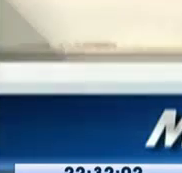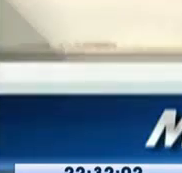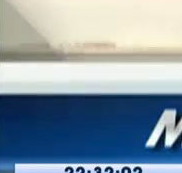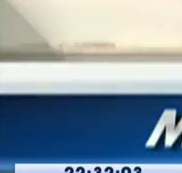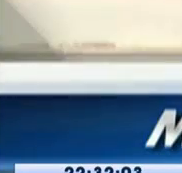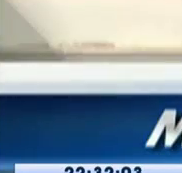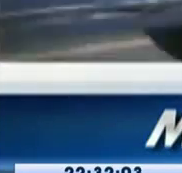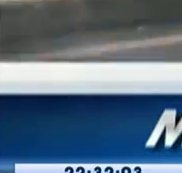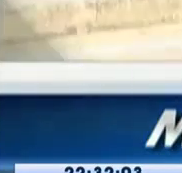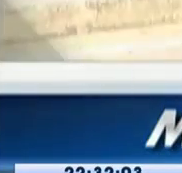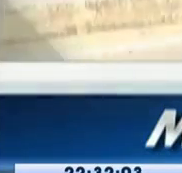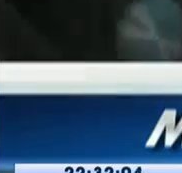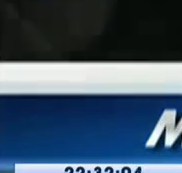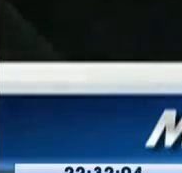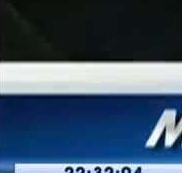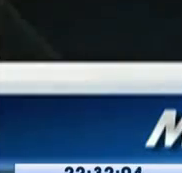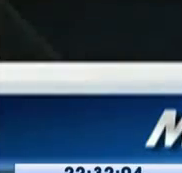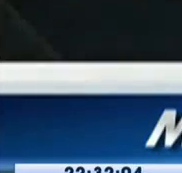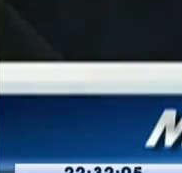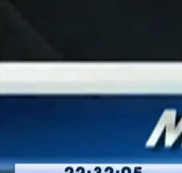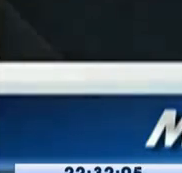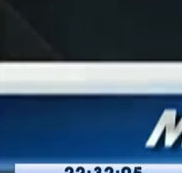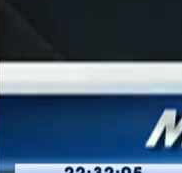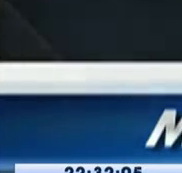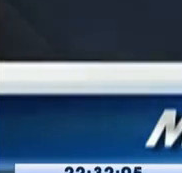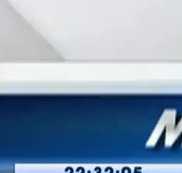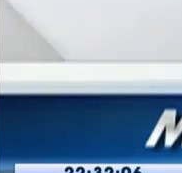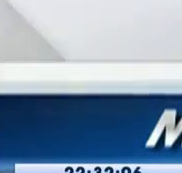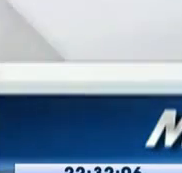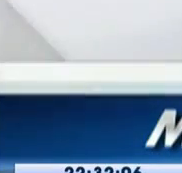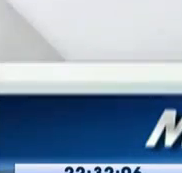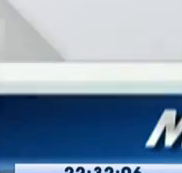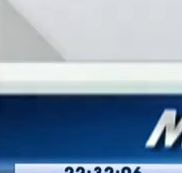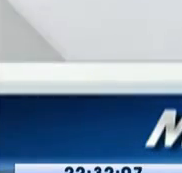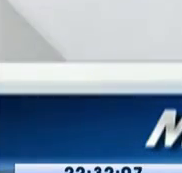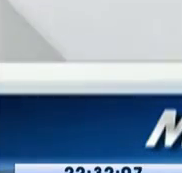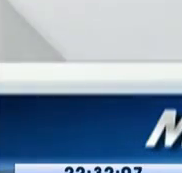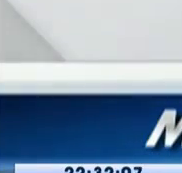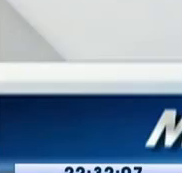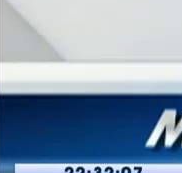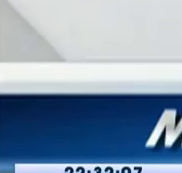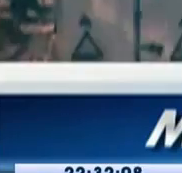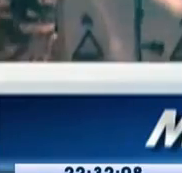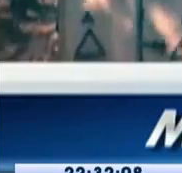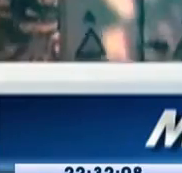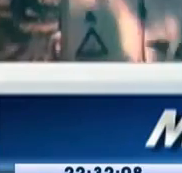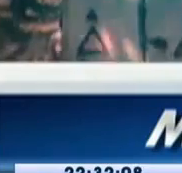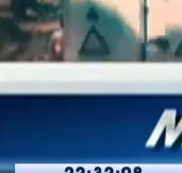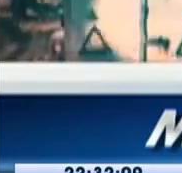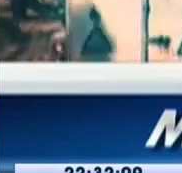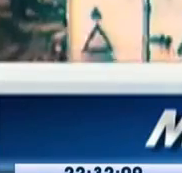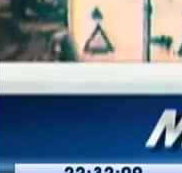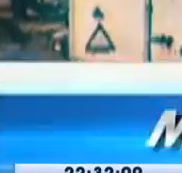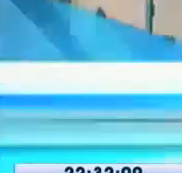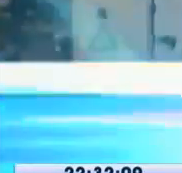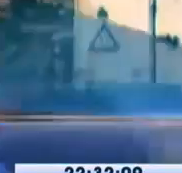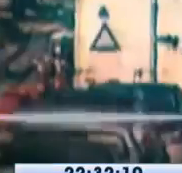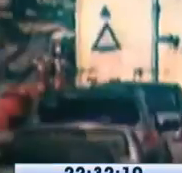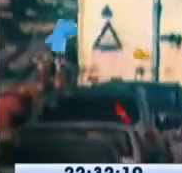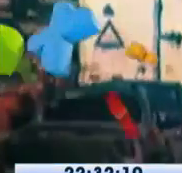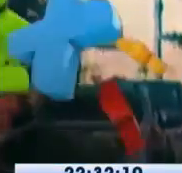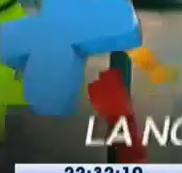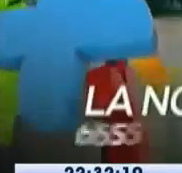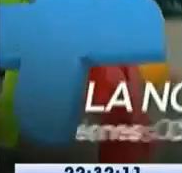la inhalación de monóxido de carbono que expulsan de manera excesiva los vehículos en